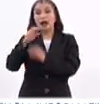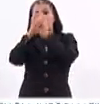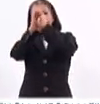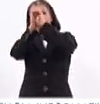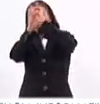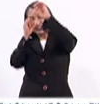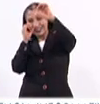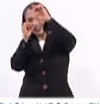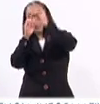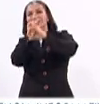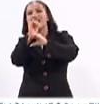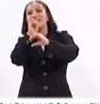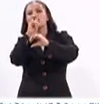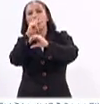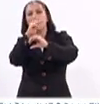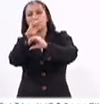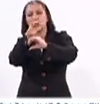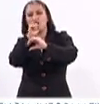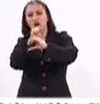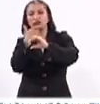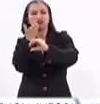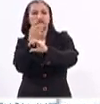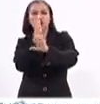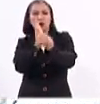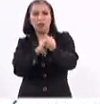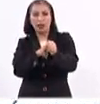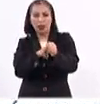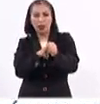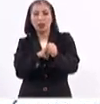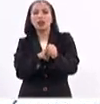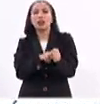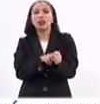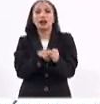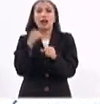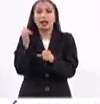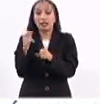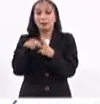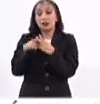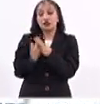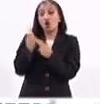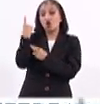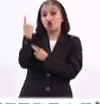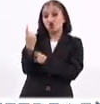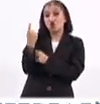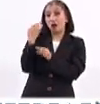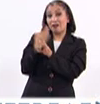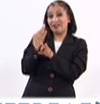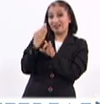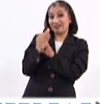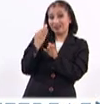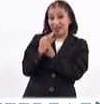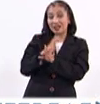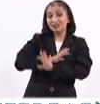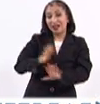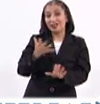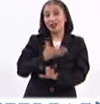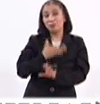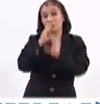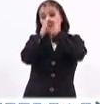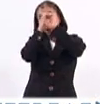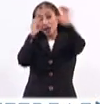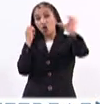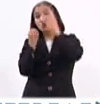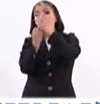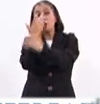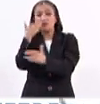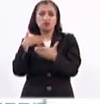de digamos, tradicionales, e iniciamos con uno. Ahorita ya tenemos telescopios de